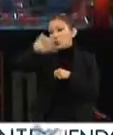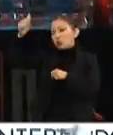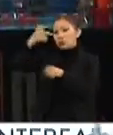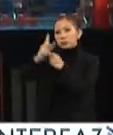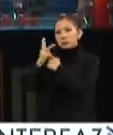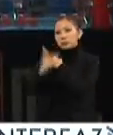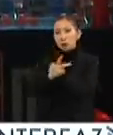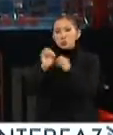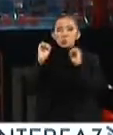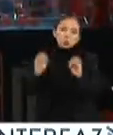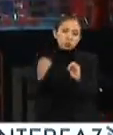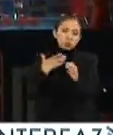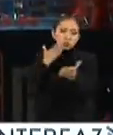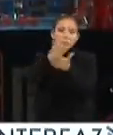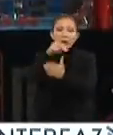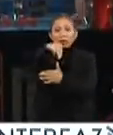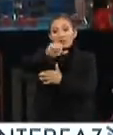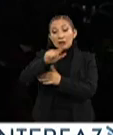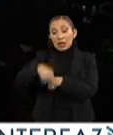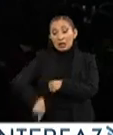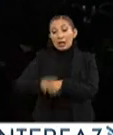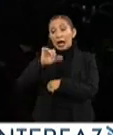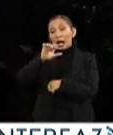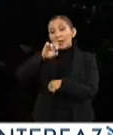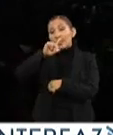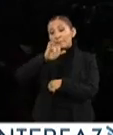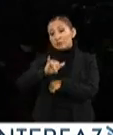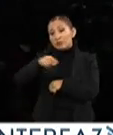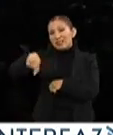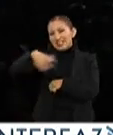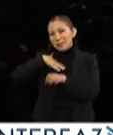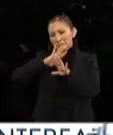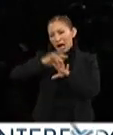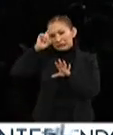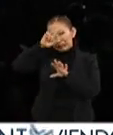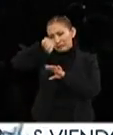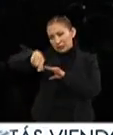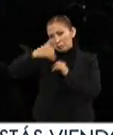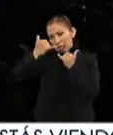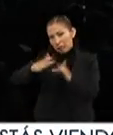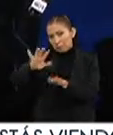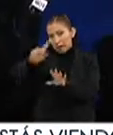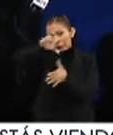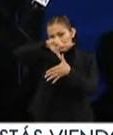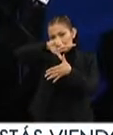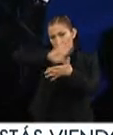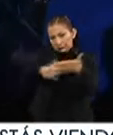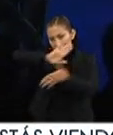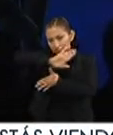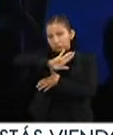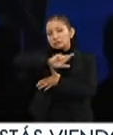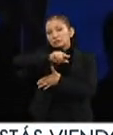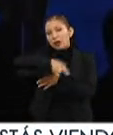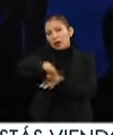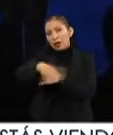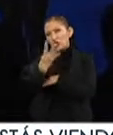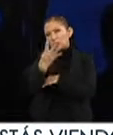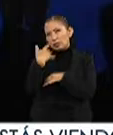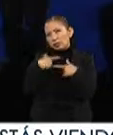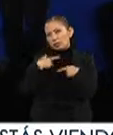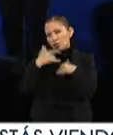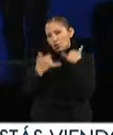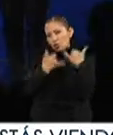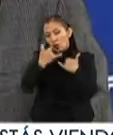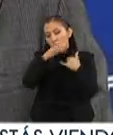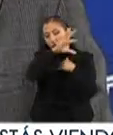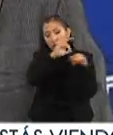en el extranjero, o entrar a la NBA Academy. La Academia NBA es un poco más compleja porque es toda Latinoamérica. Y son 14 jugadores, o